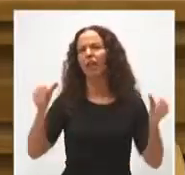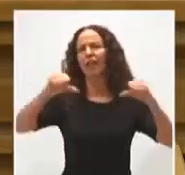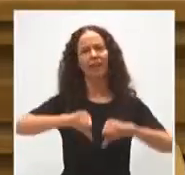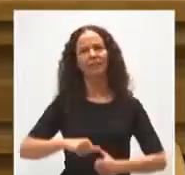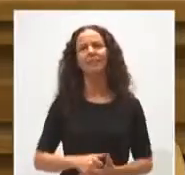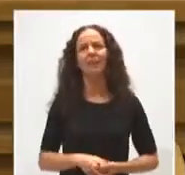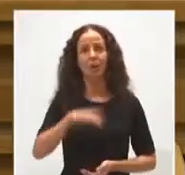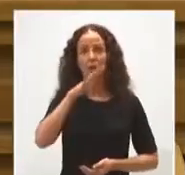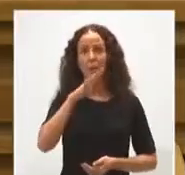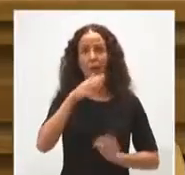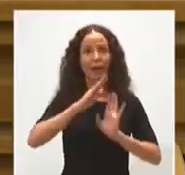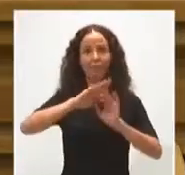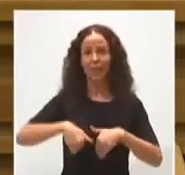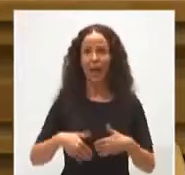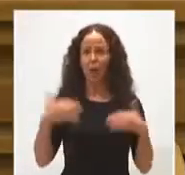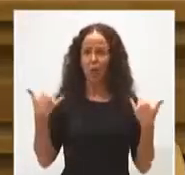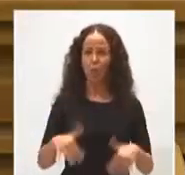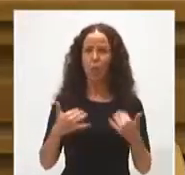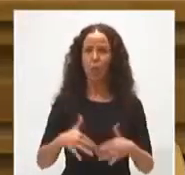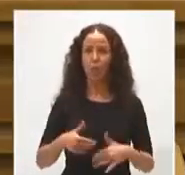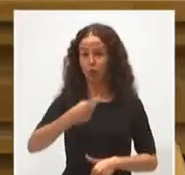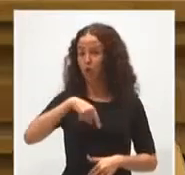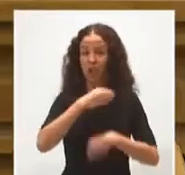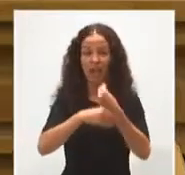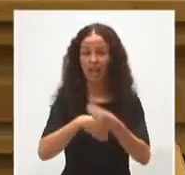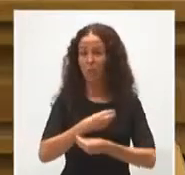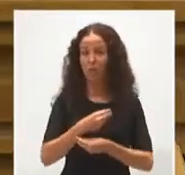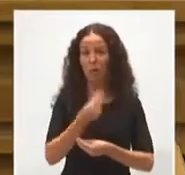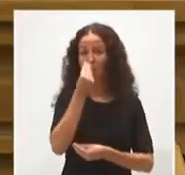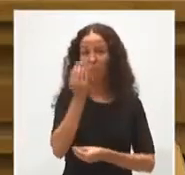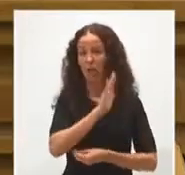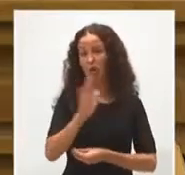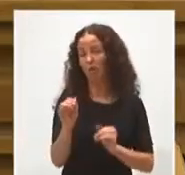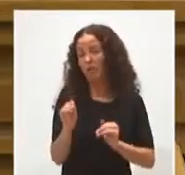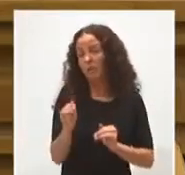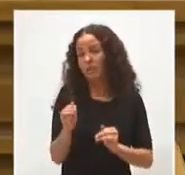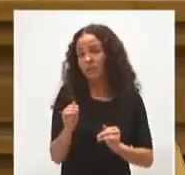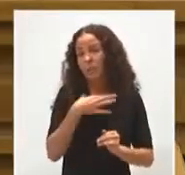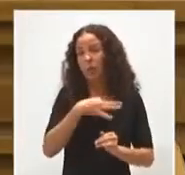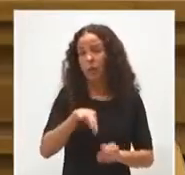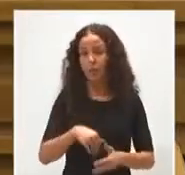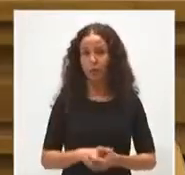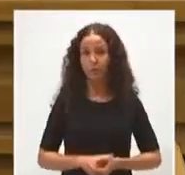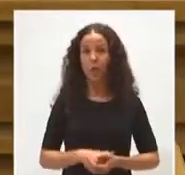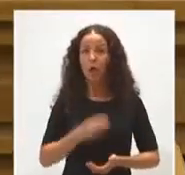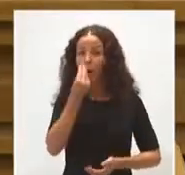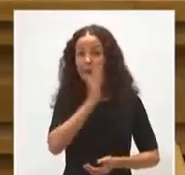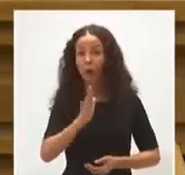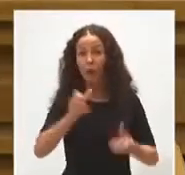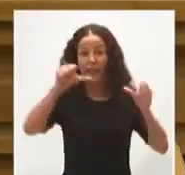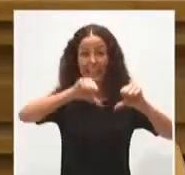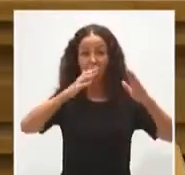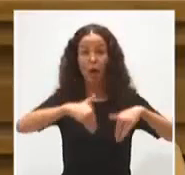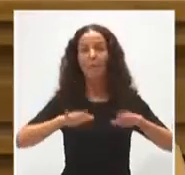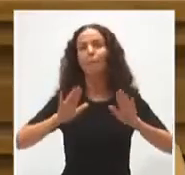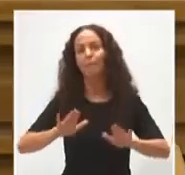las estamos llevando desde luego con la mejor intención del mundo aunque es evidente que lo mejor es que no hubiera crisis porque los gobiernos tienen mucho